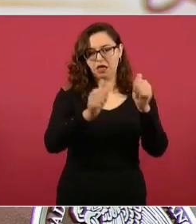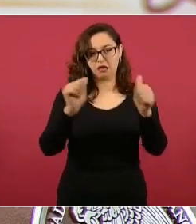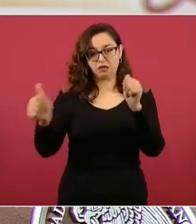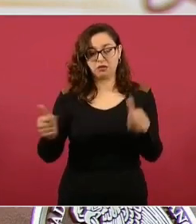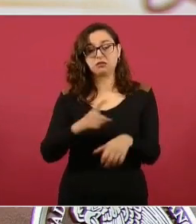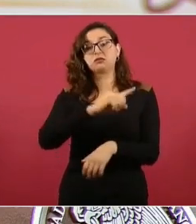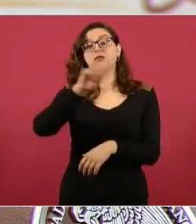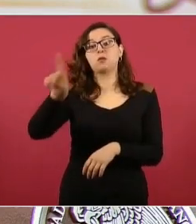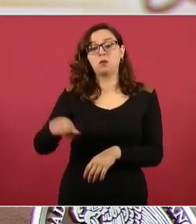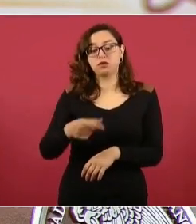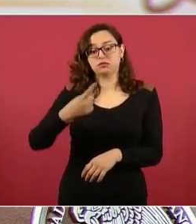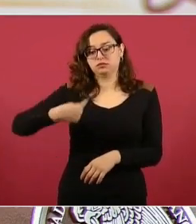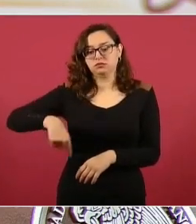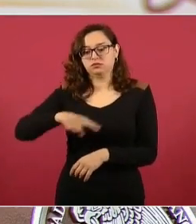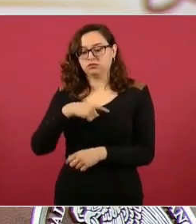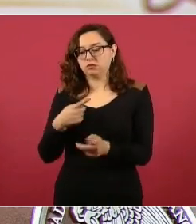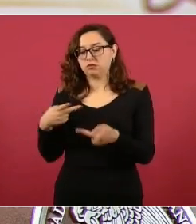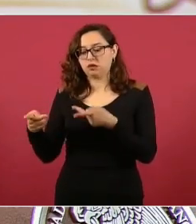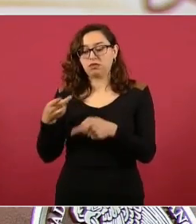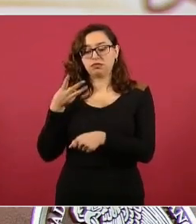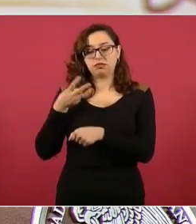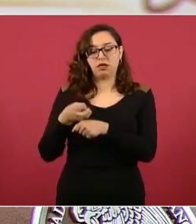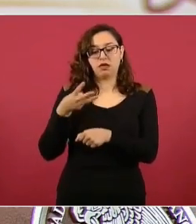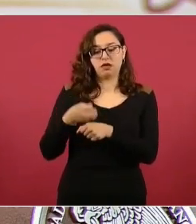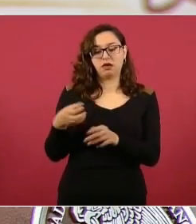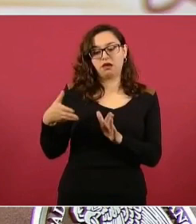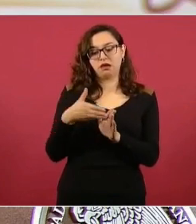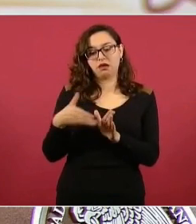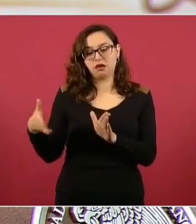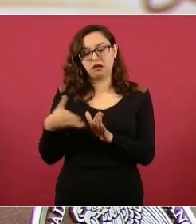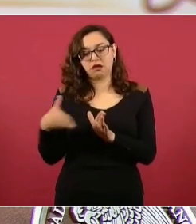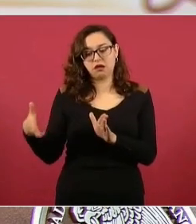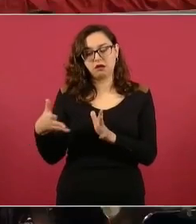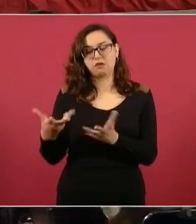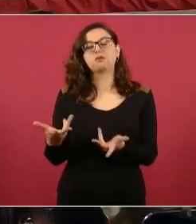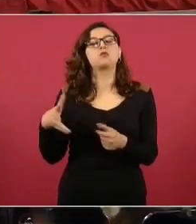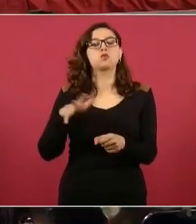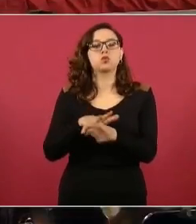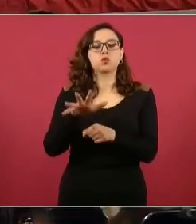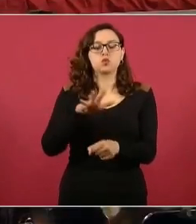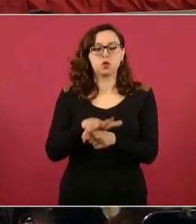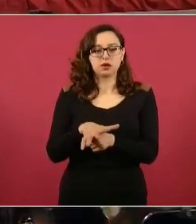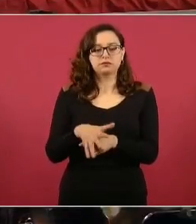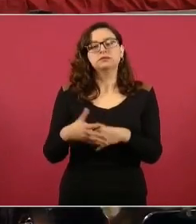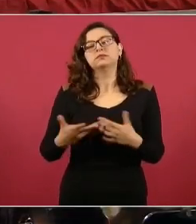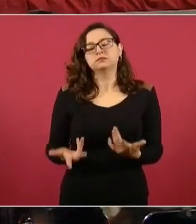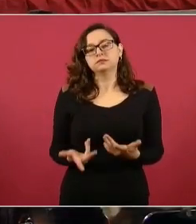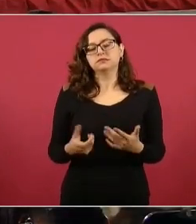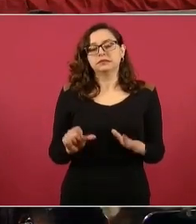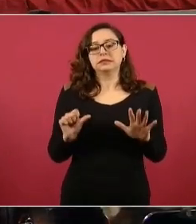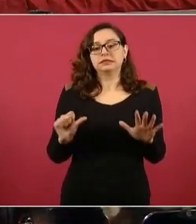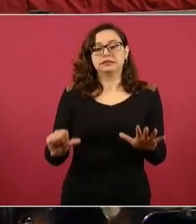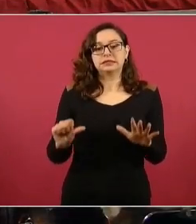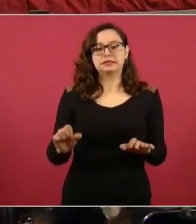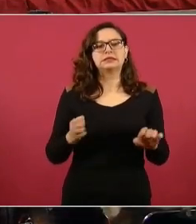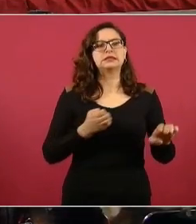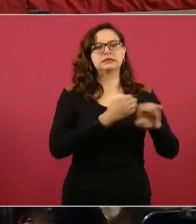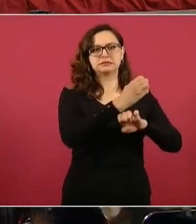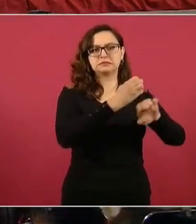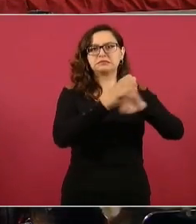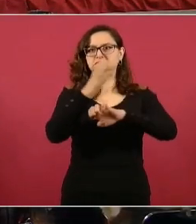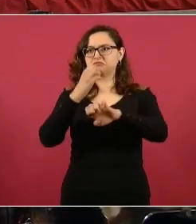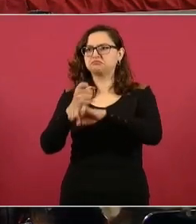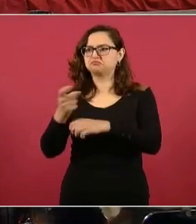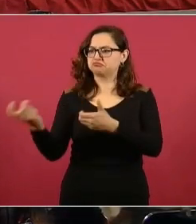para el bienestar en los estados en los 16 estados que han manifestado